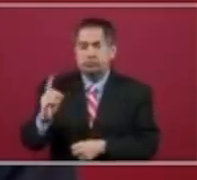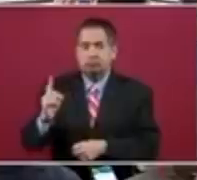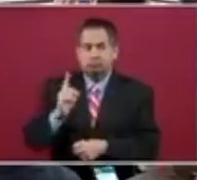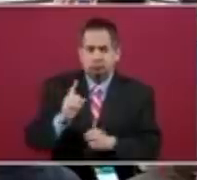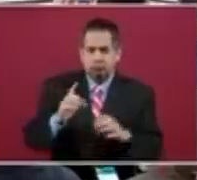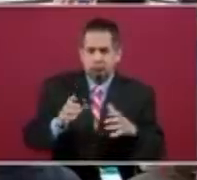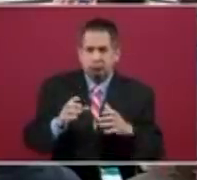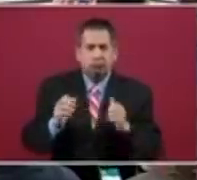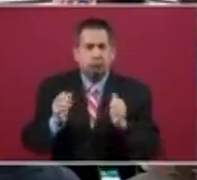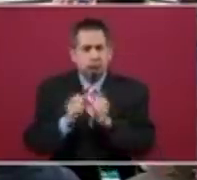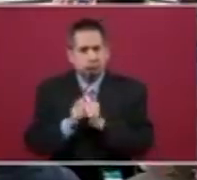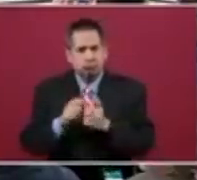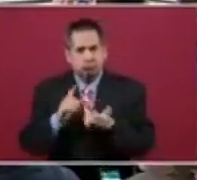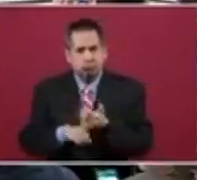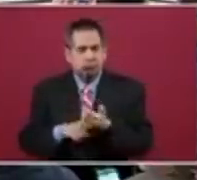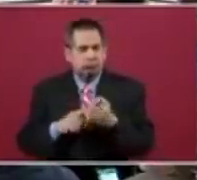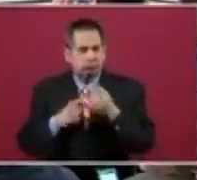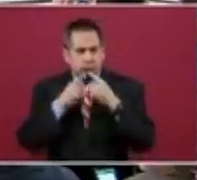tanto